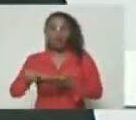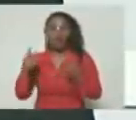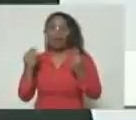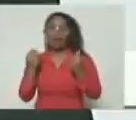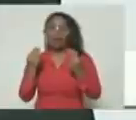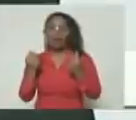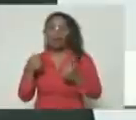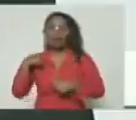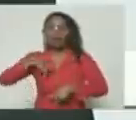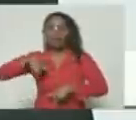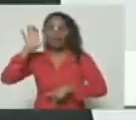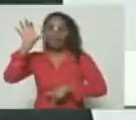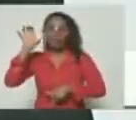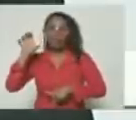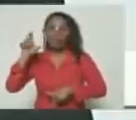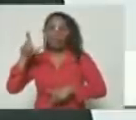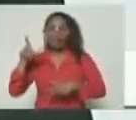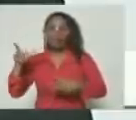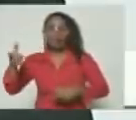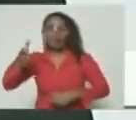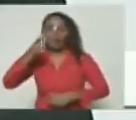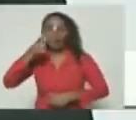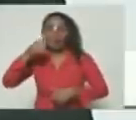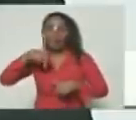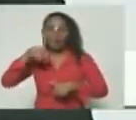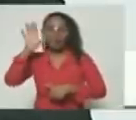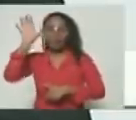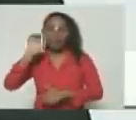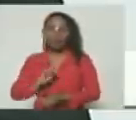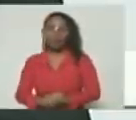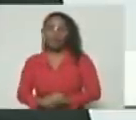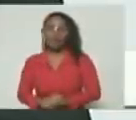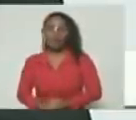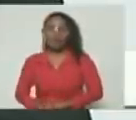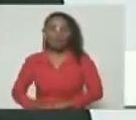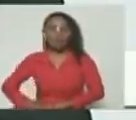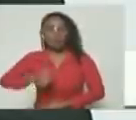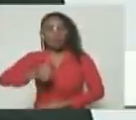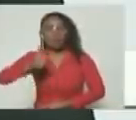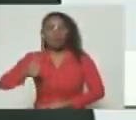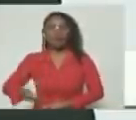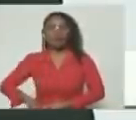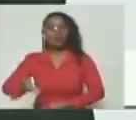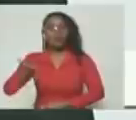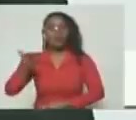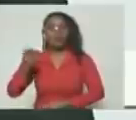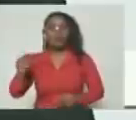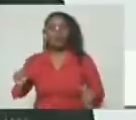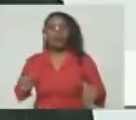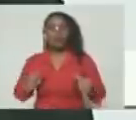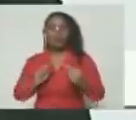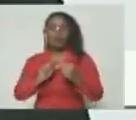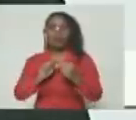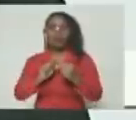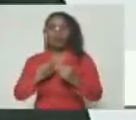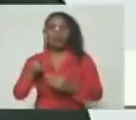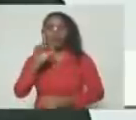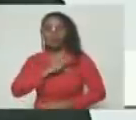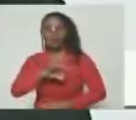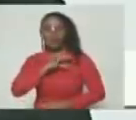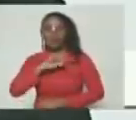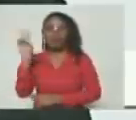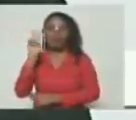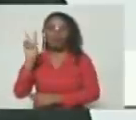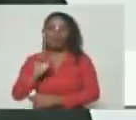recuperar la seguridad de nuestro país. Y lo más importante, el reencuentro de la sociedad